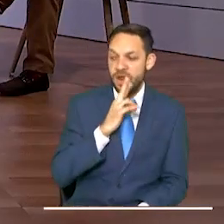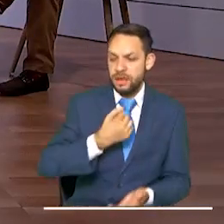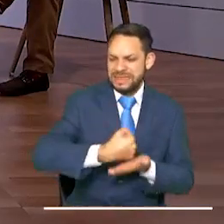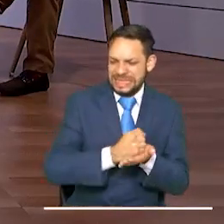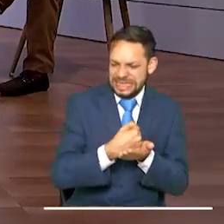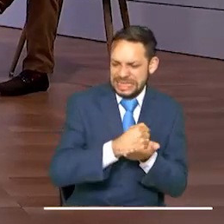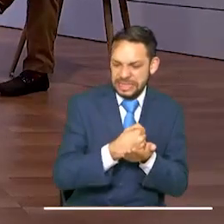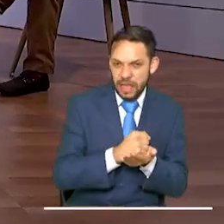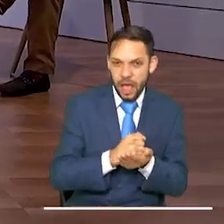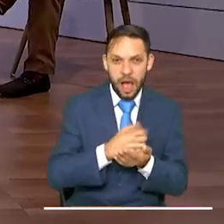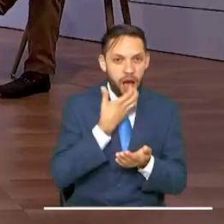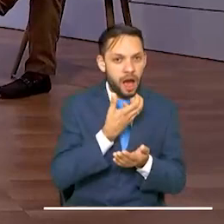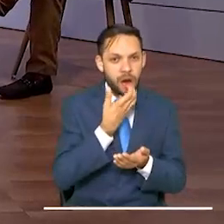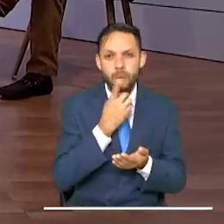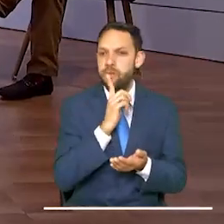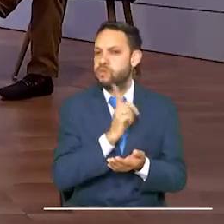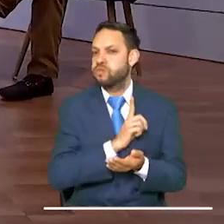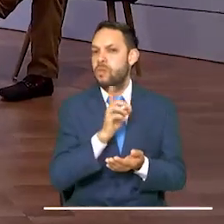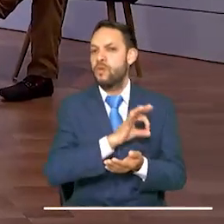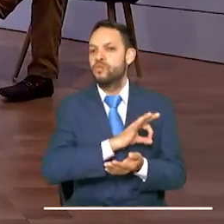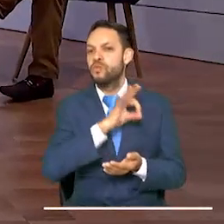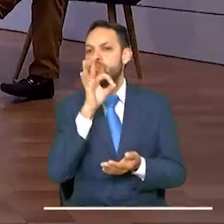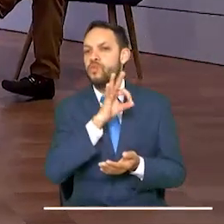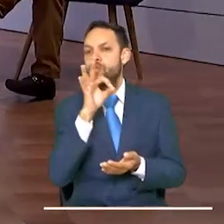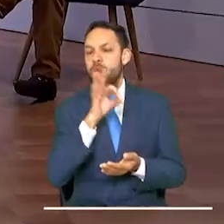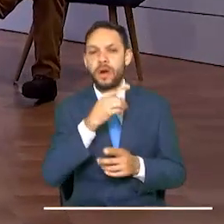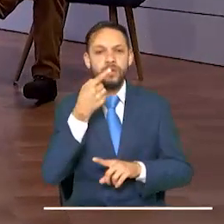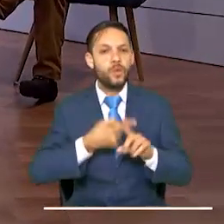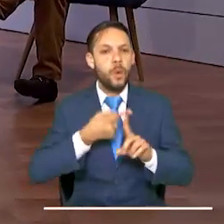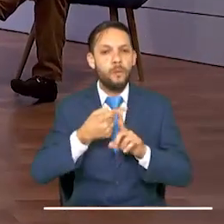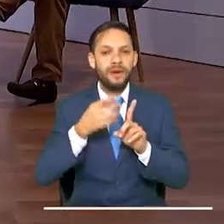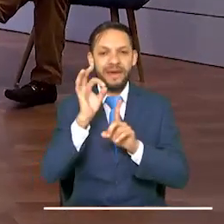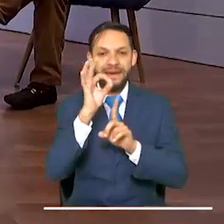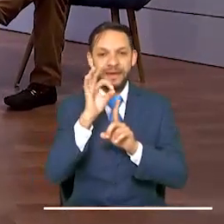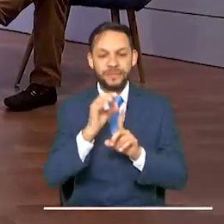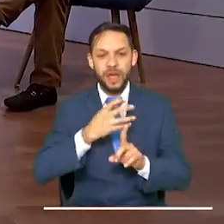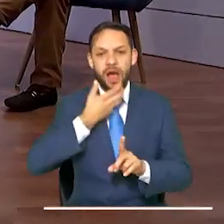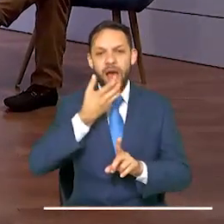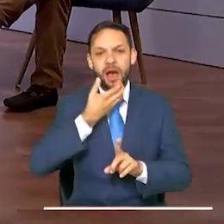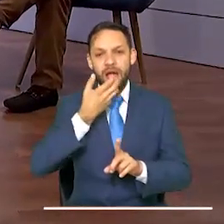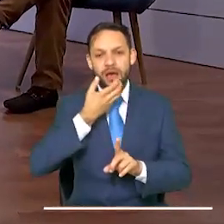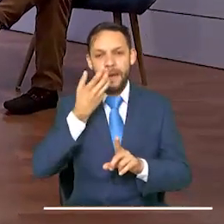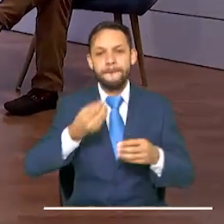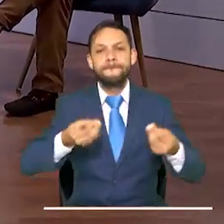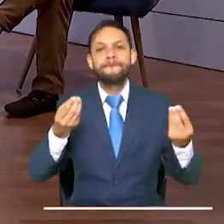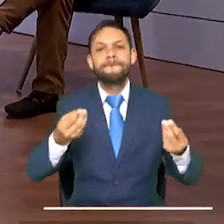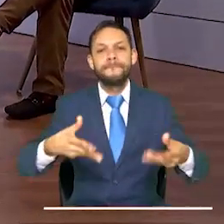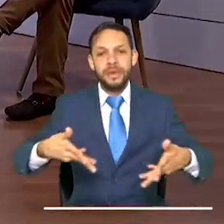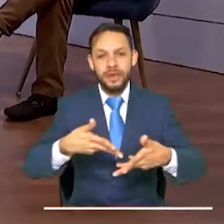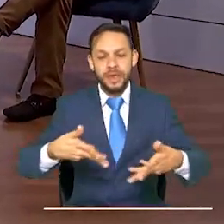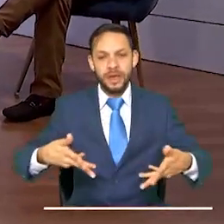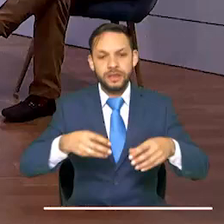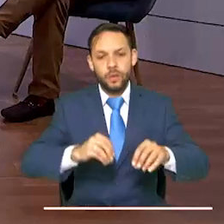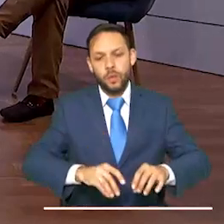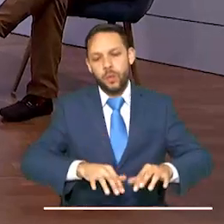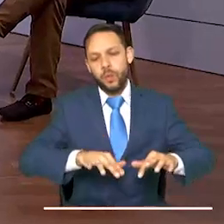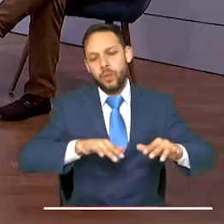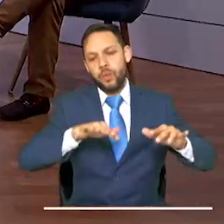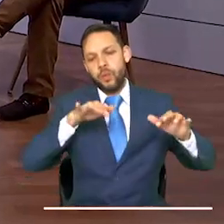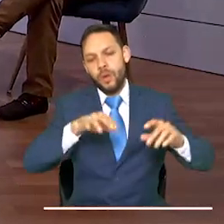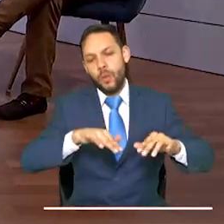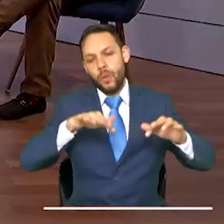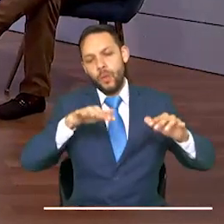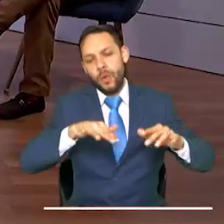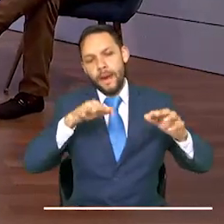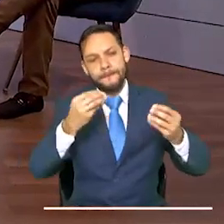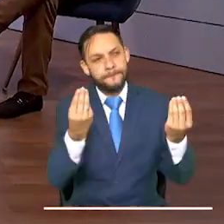frío, no debe manejarse una temperatura alta porque hay una pérdida o una transformación de los cannabinoides